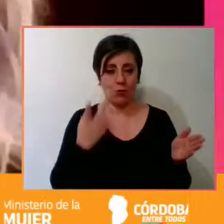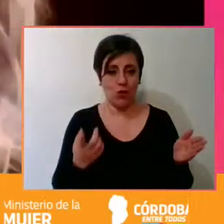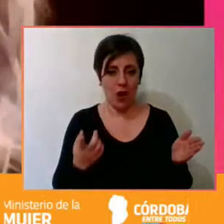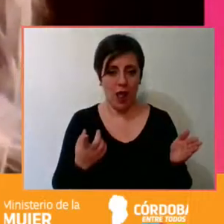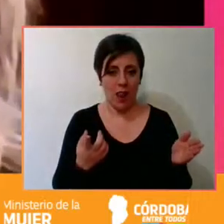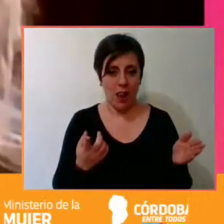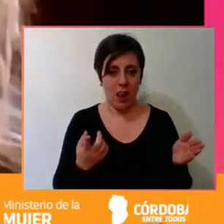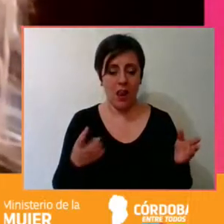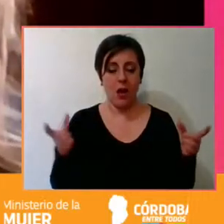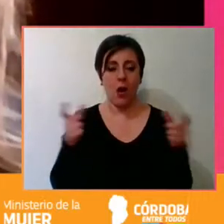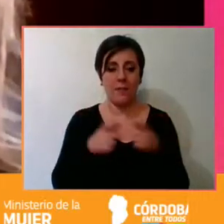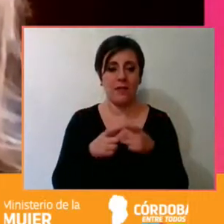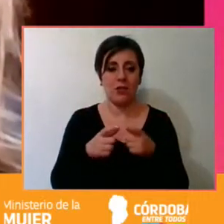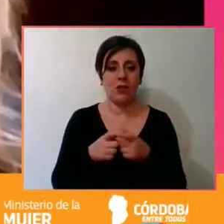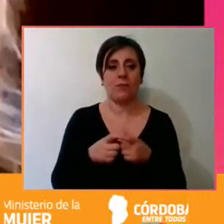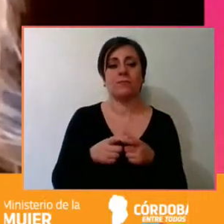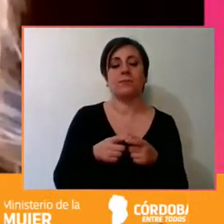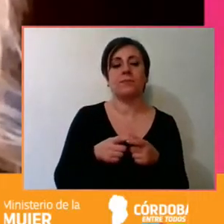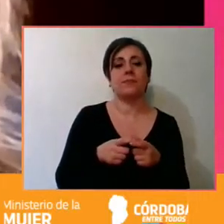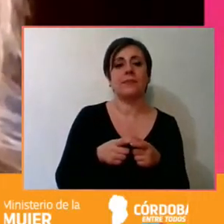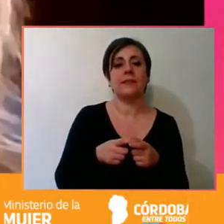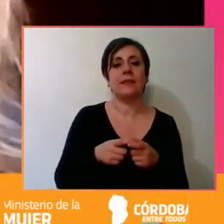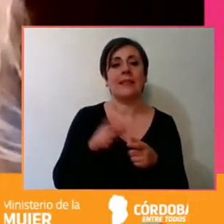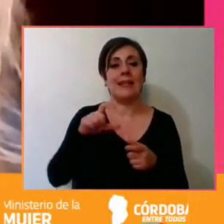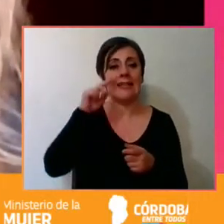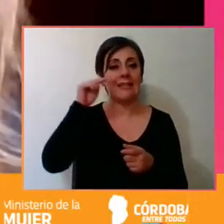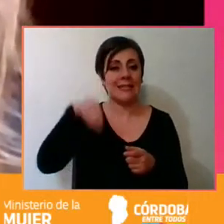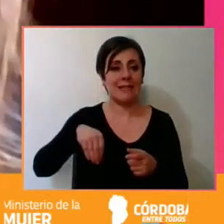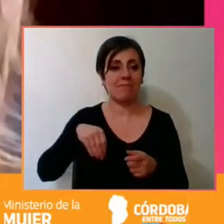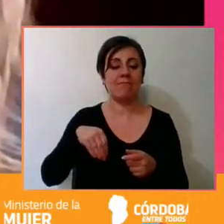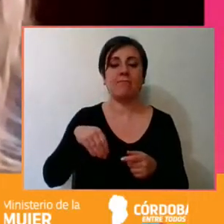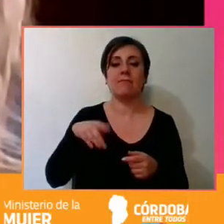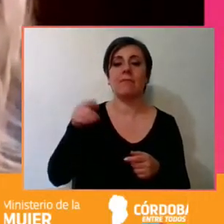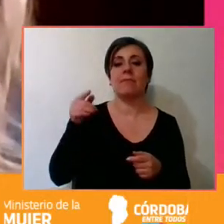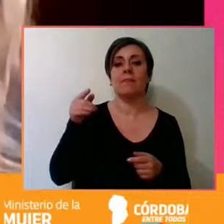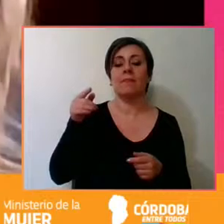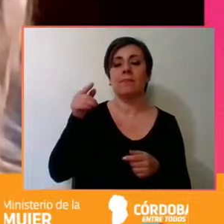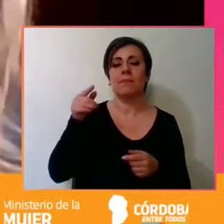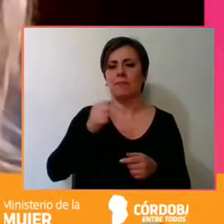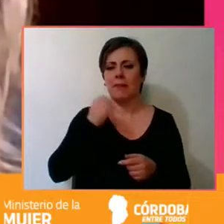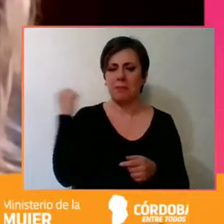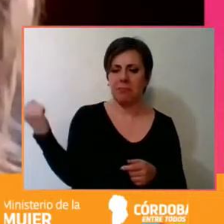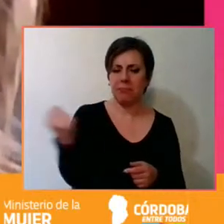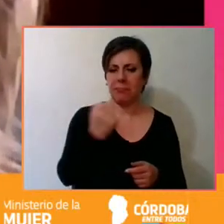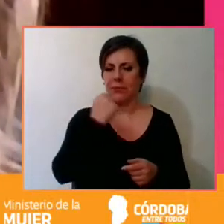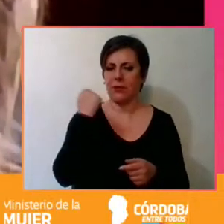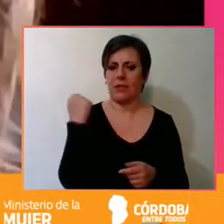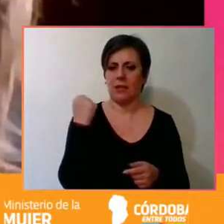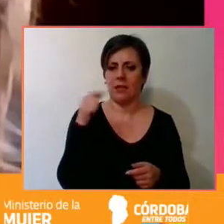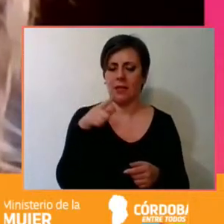la Comisión Interamericana de Mujeres ha jugado un papel fundamental en la región.